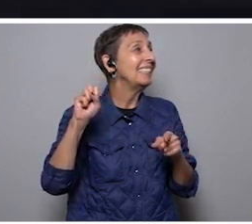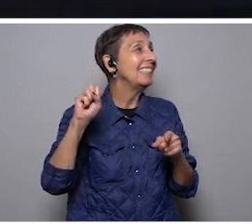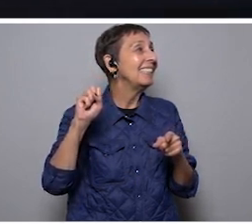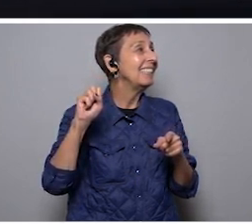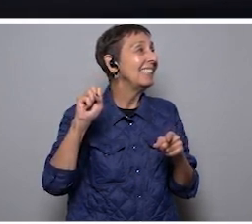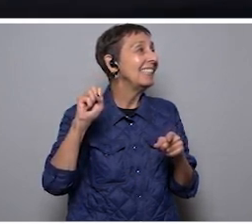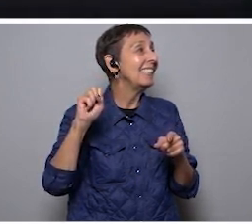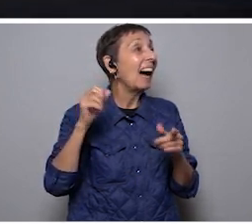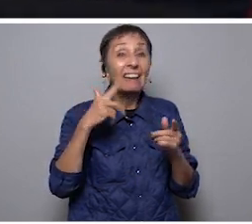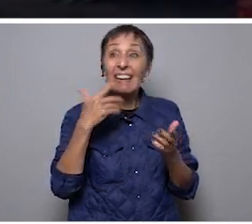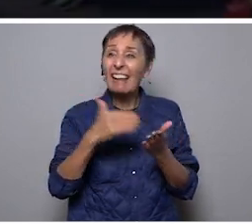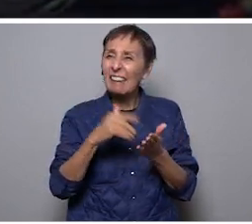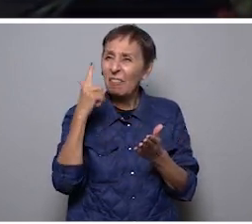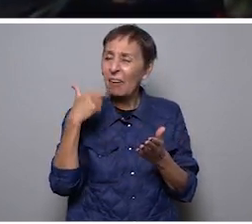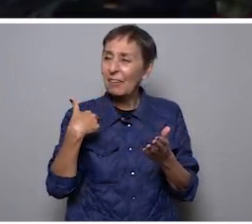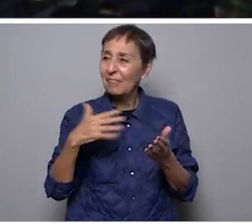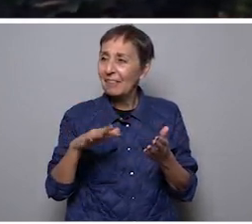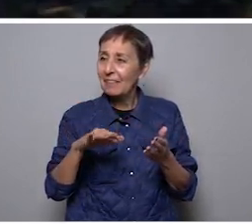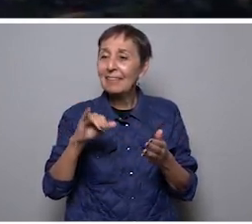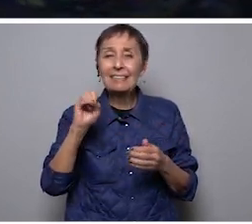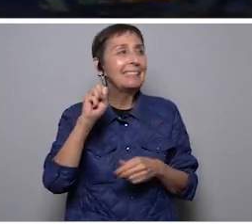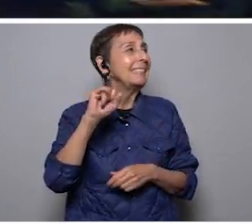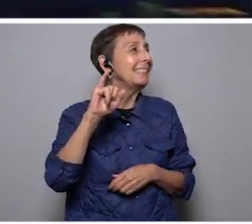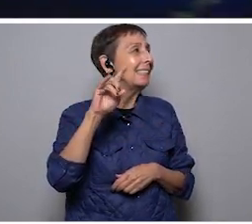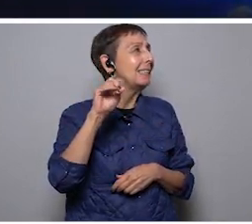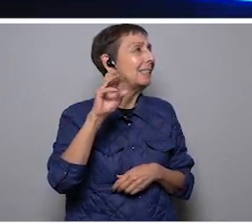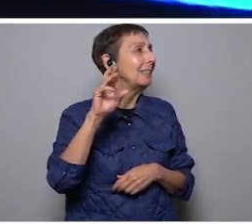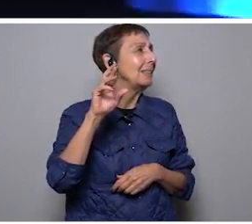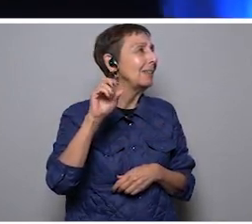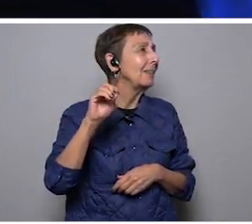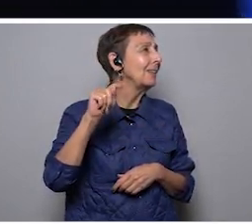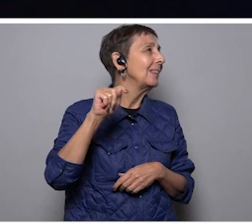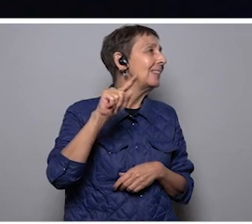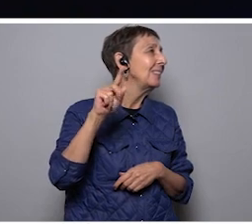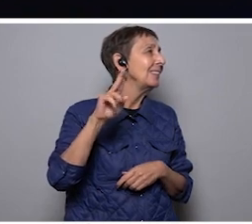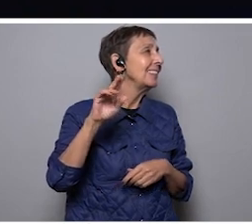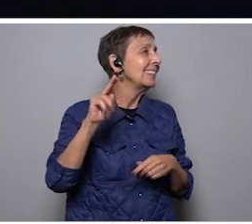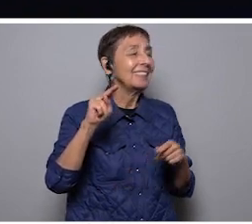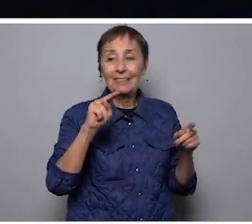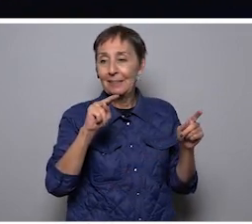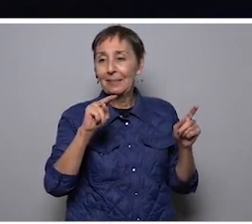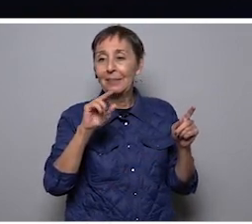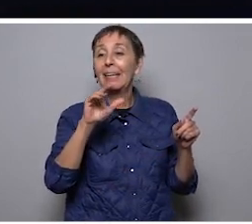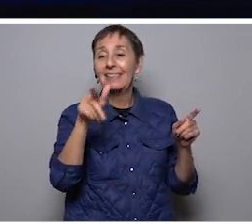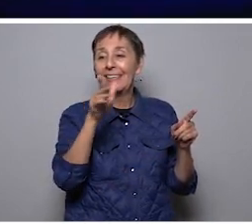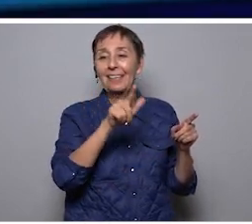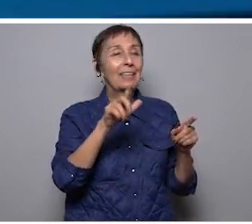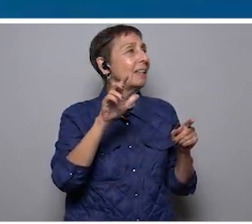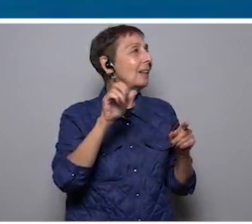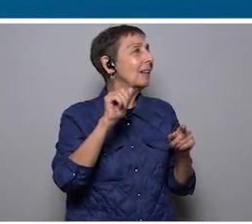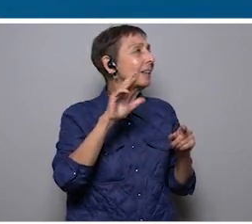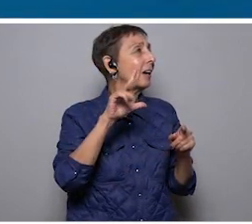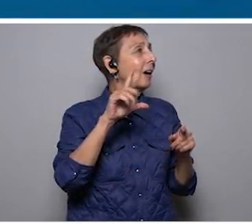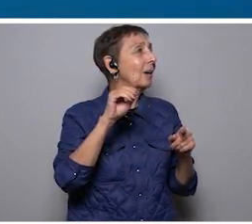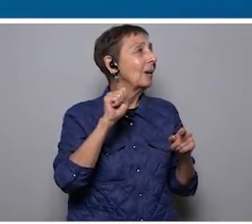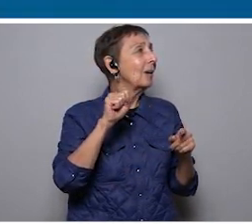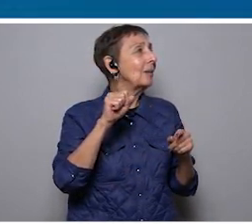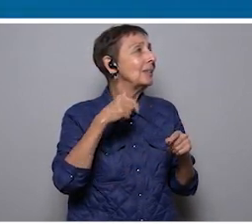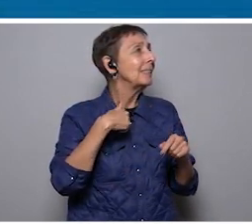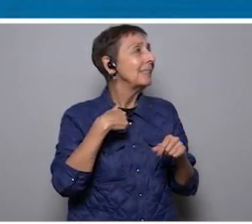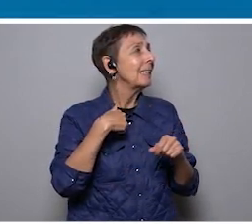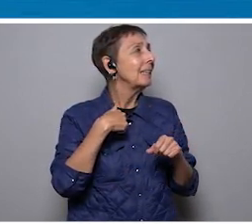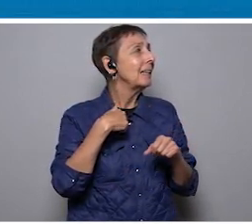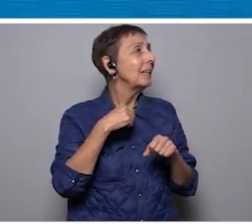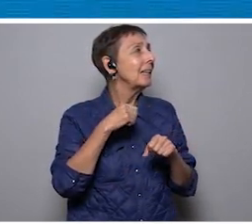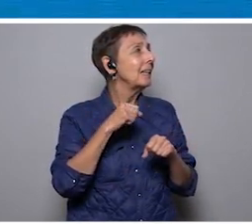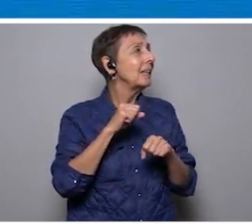en la repetición está el gusto así dice Miren mi nombre es Juan Carlos urgiles trabajo en una Cooperativa de ahorro